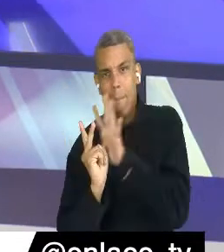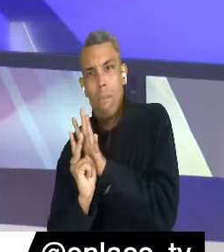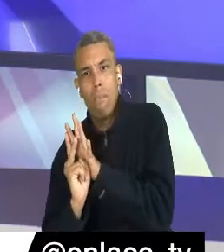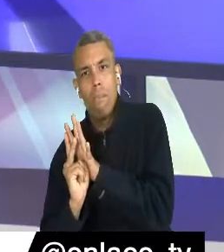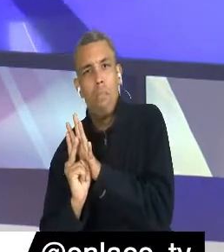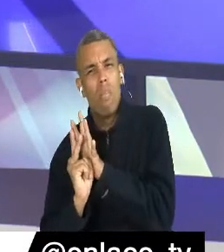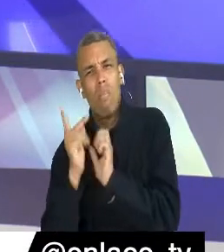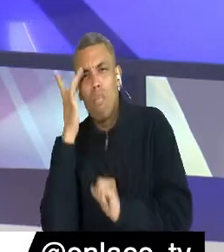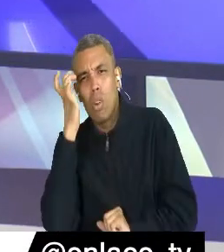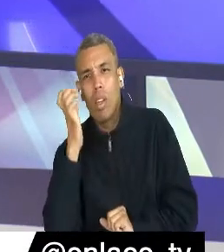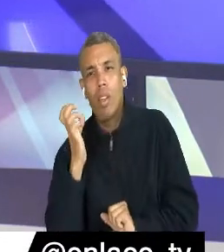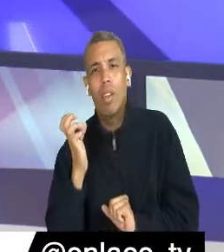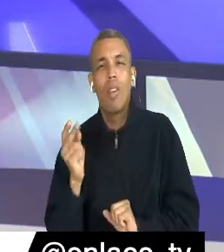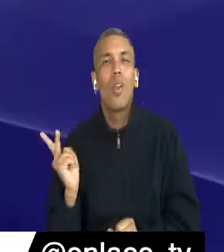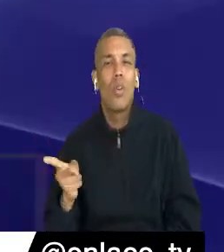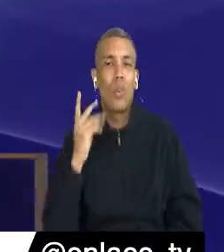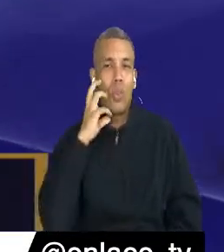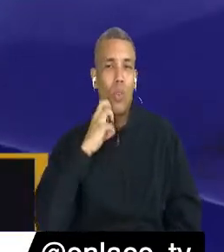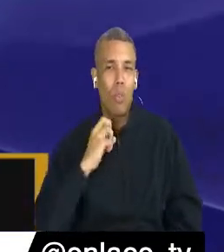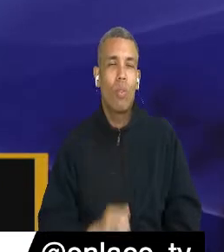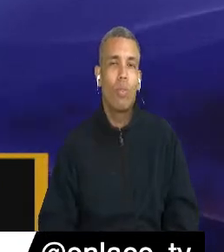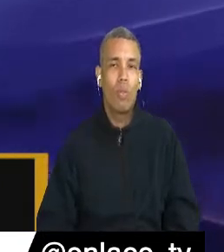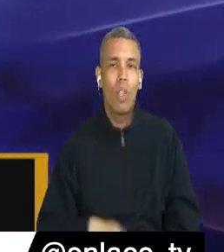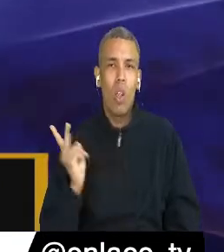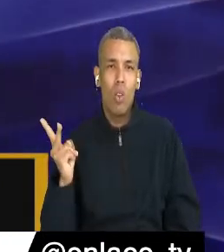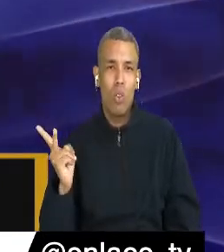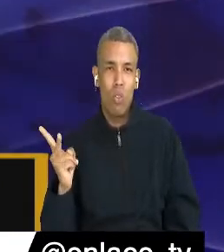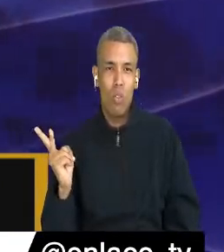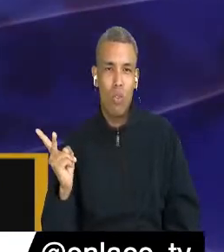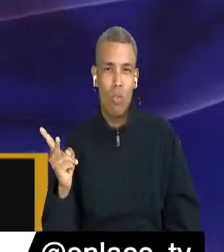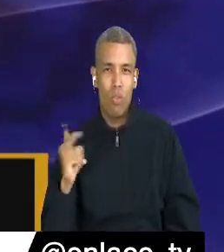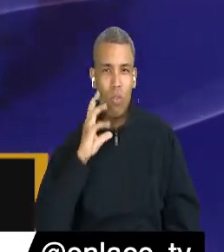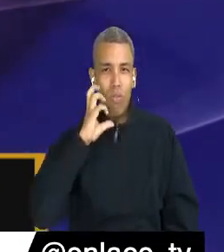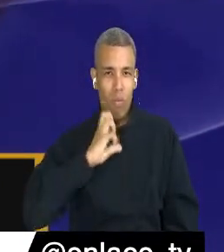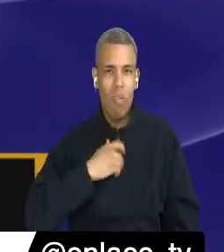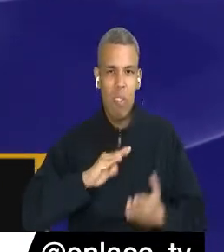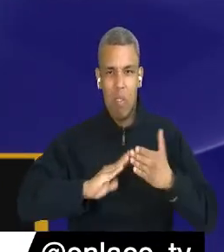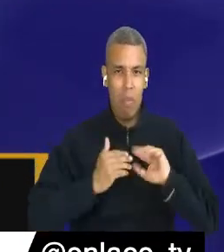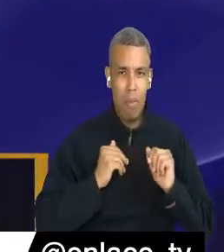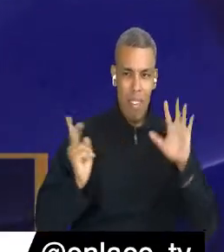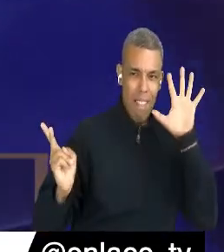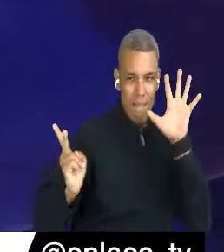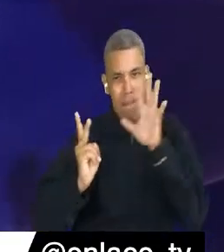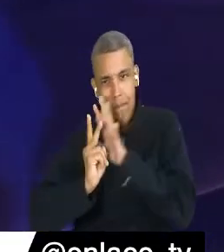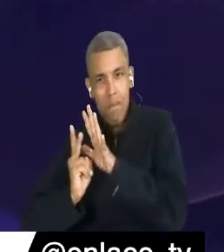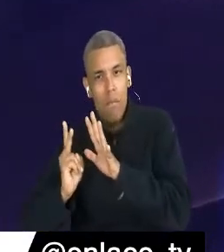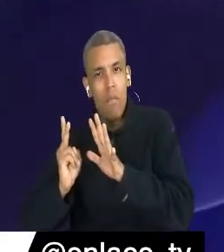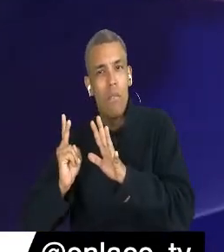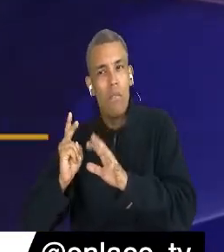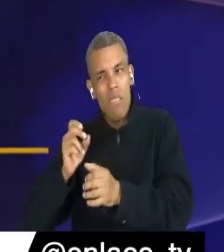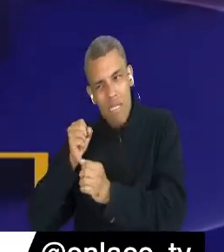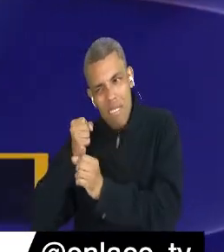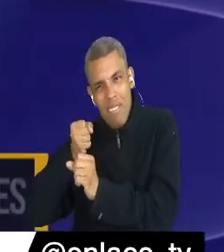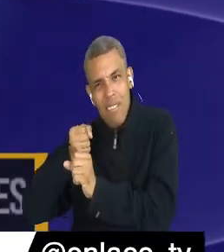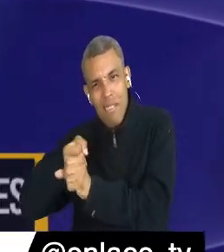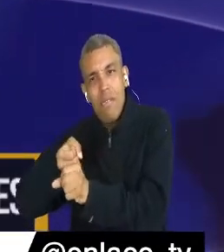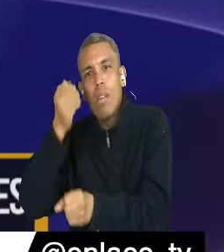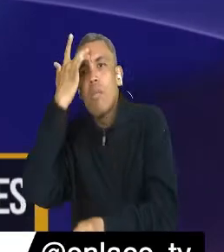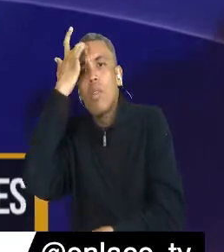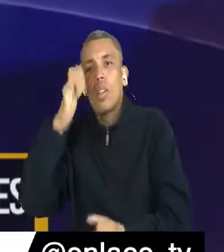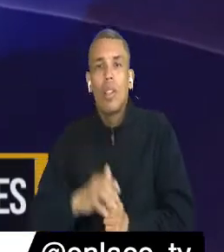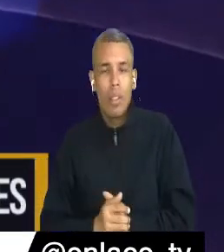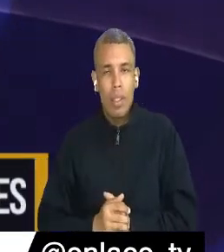Noticias. Los presuntos delincuentes fueron acorralados por la comunidad, quienes, cansados de los constantes robos, alcanzan a herir a